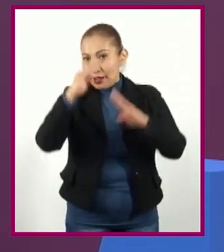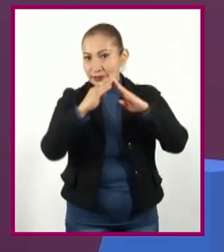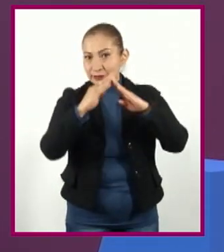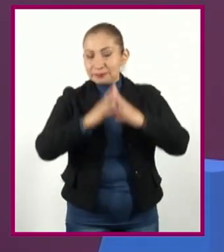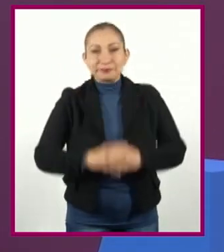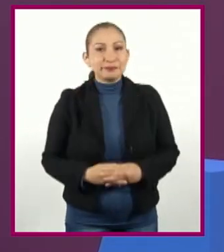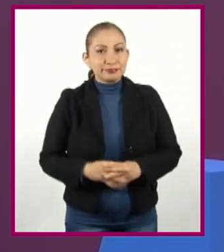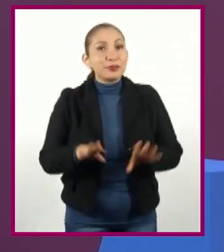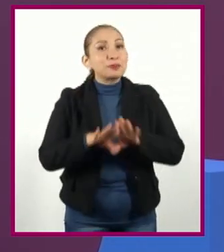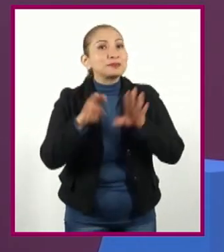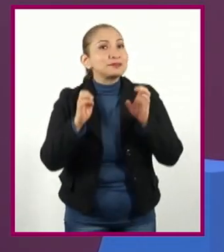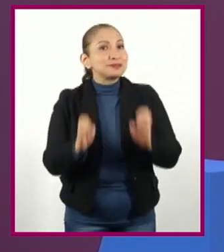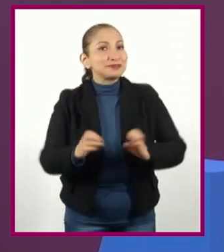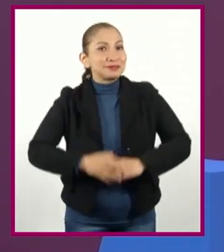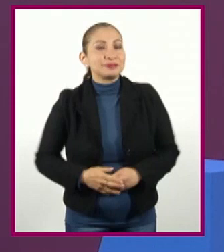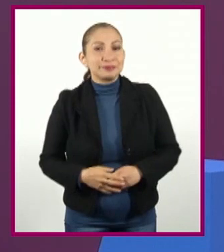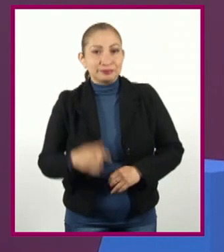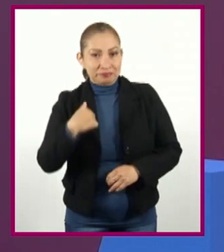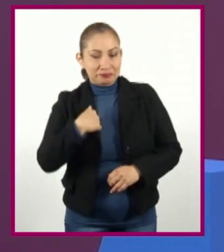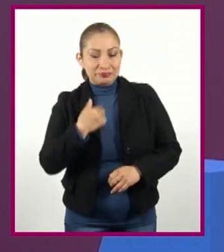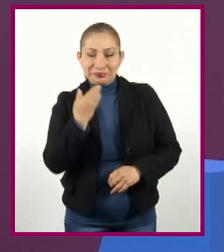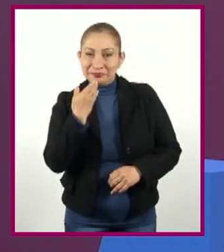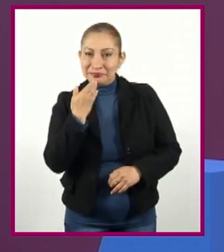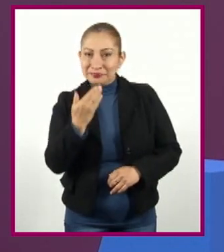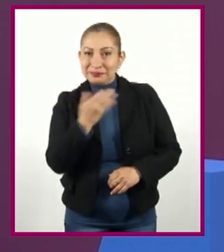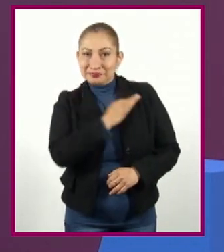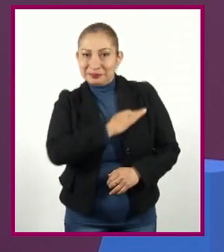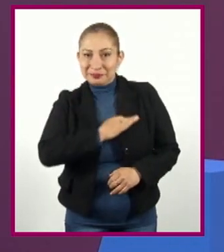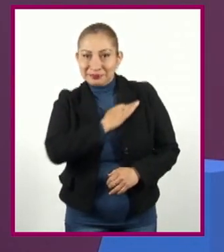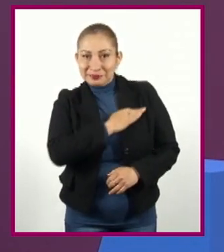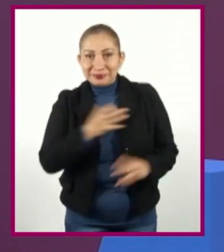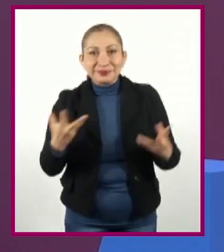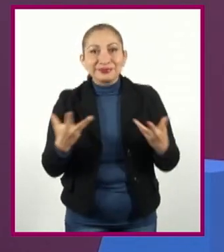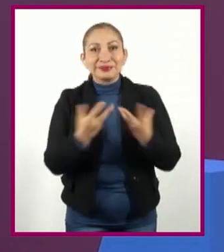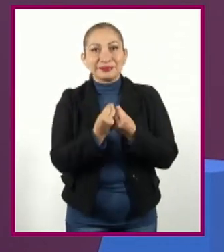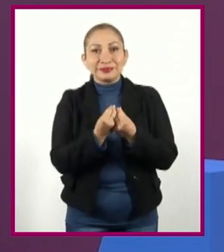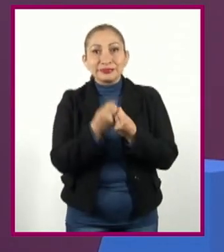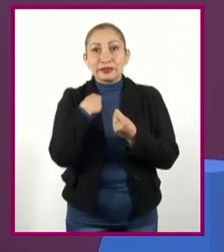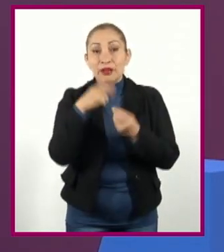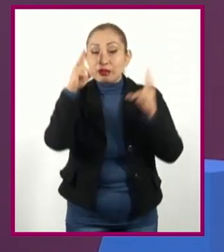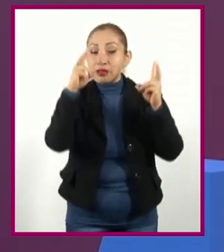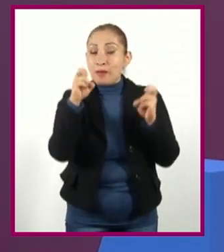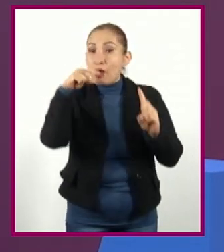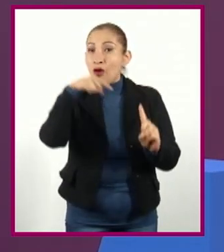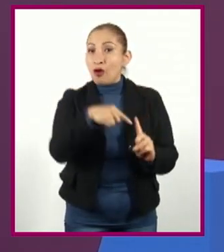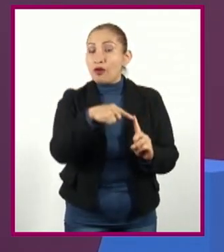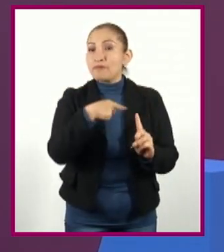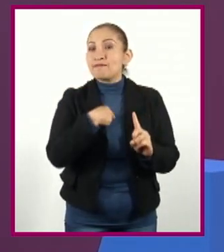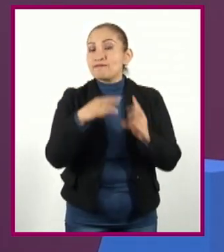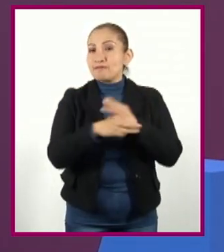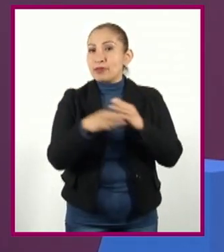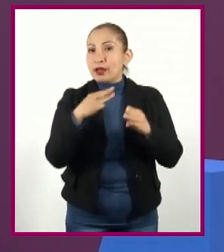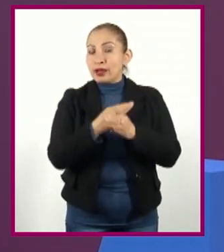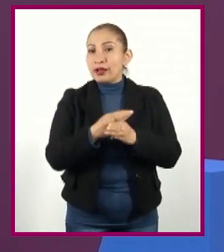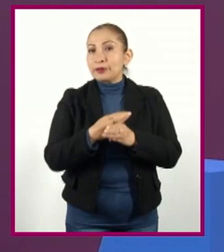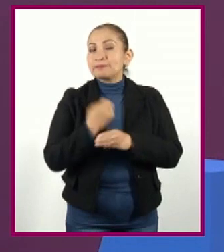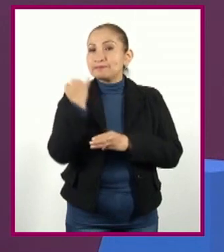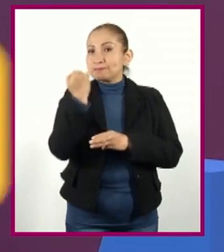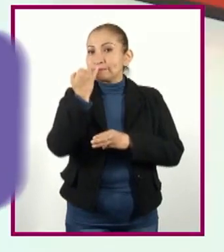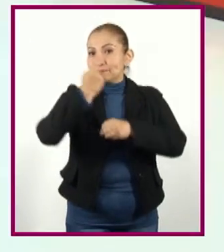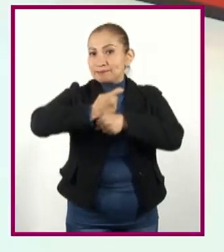Casa. ¿Cómo están? Yo estoy muy feliz de compartir con ustedes un contenido más de la asignatura de lengua